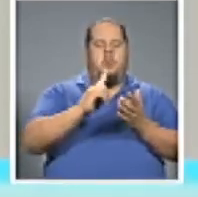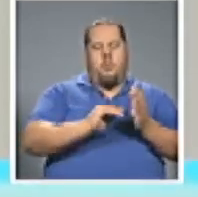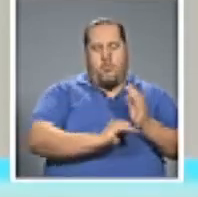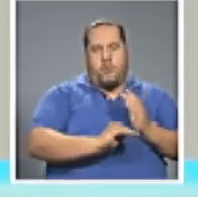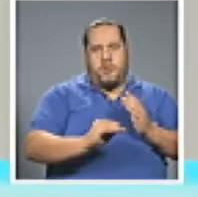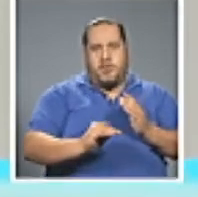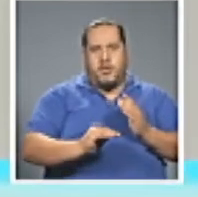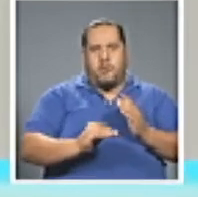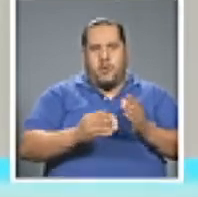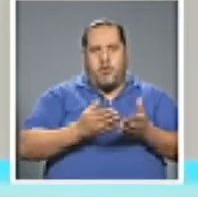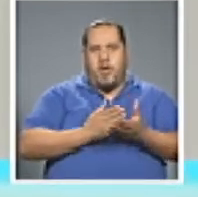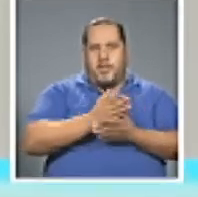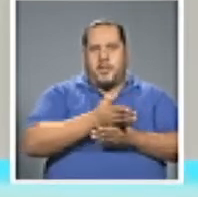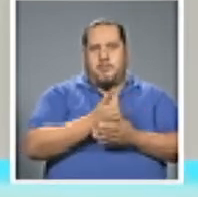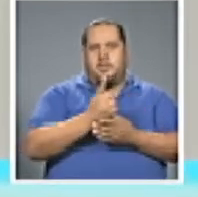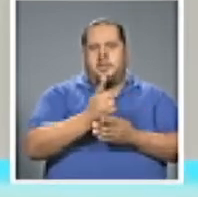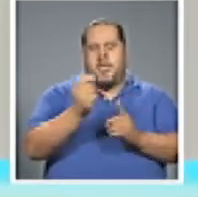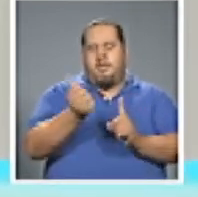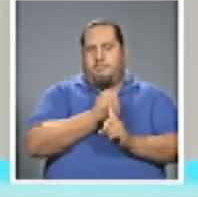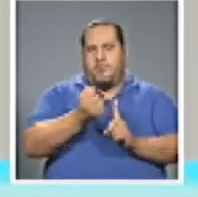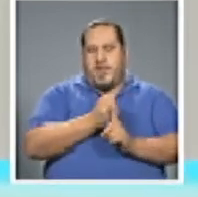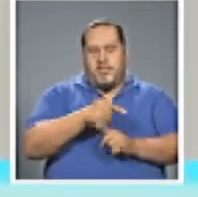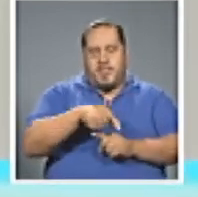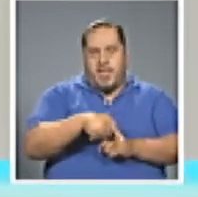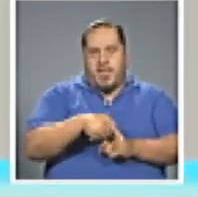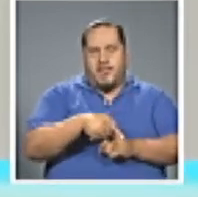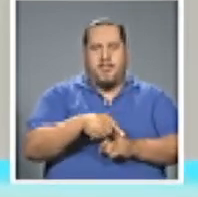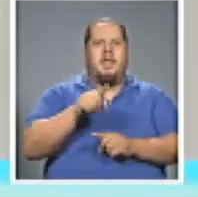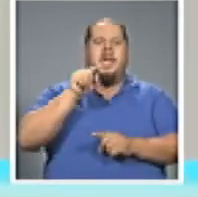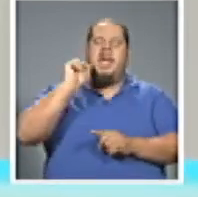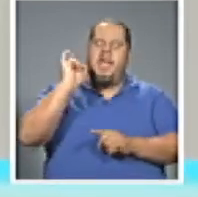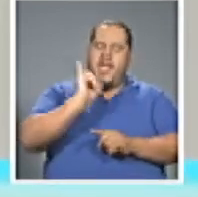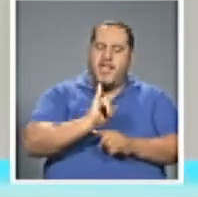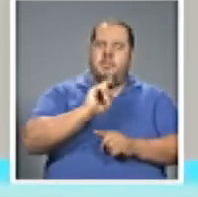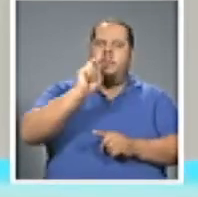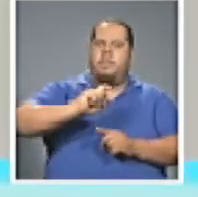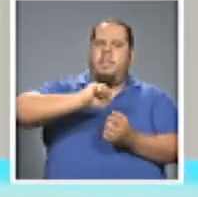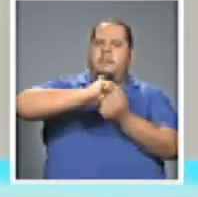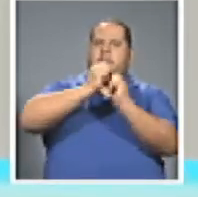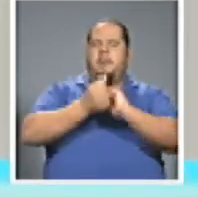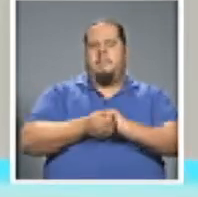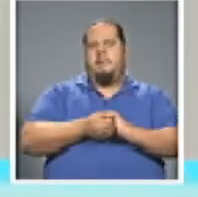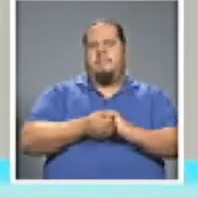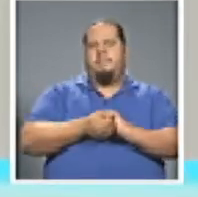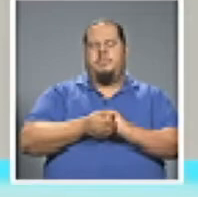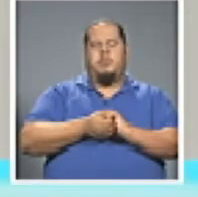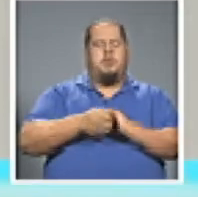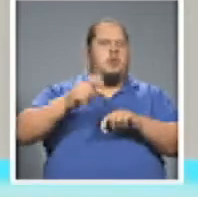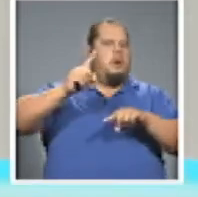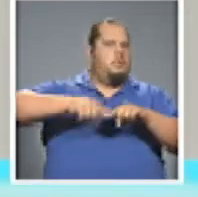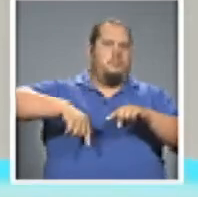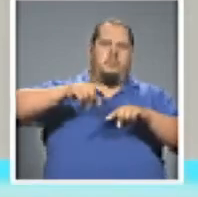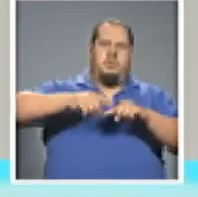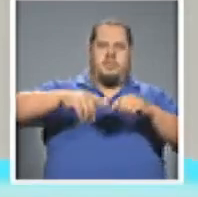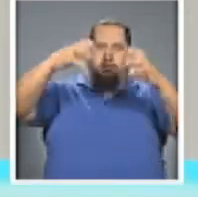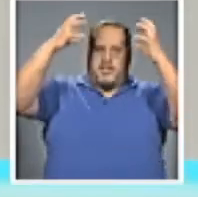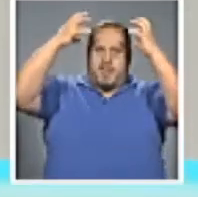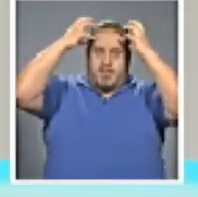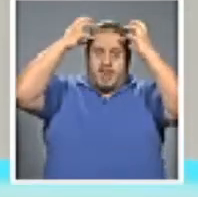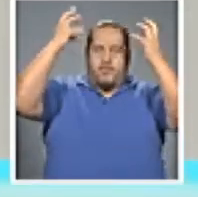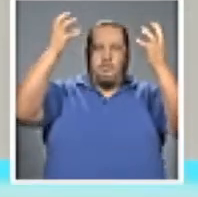es a través de una interacción violenta. Eso tiene que cambiar, porque no puede ser que el cerebro